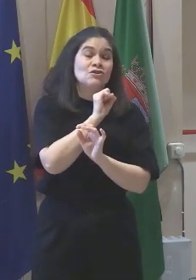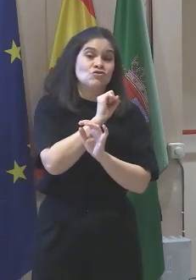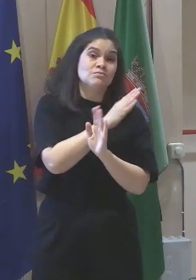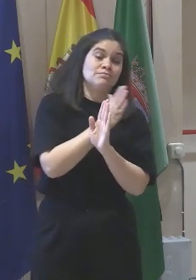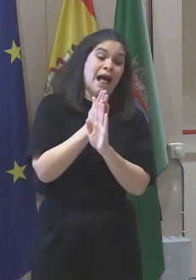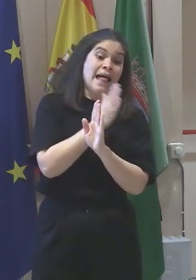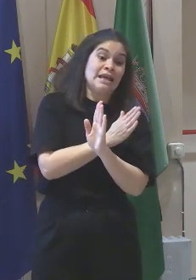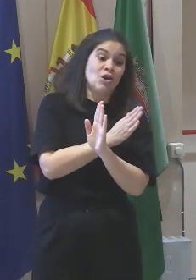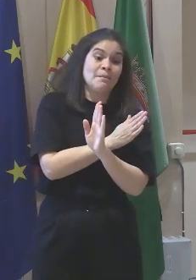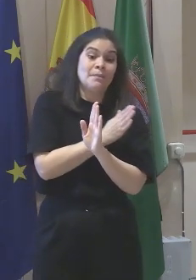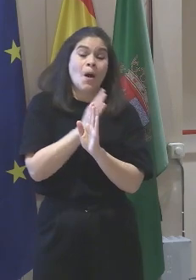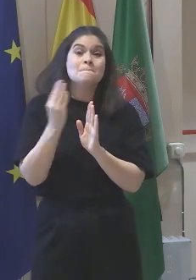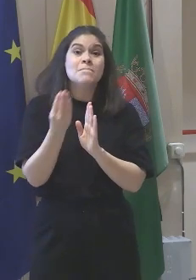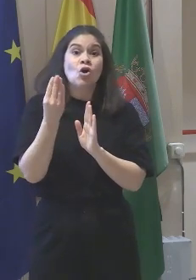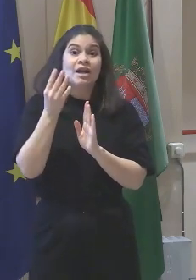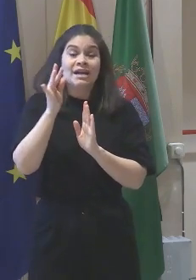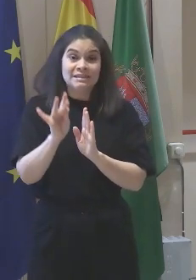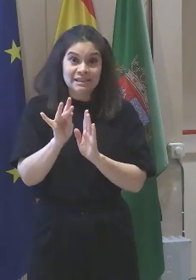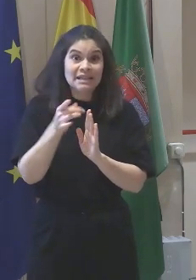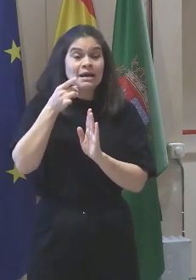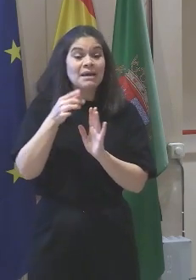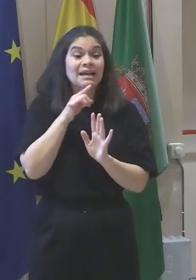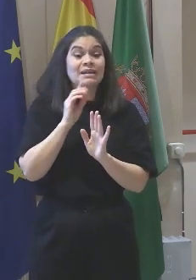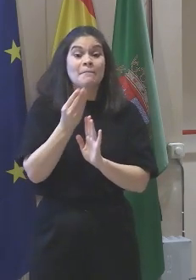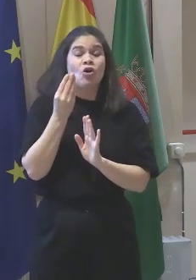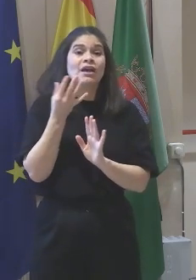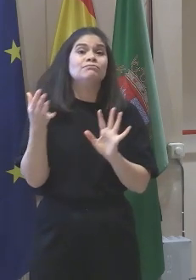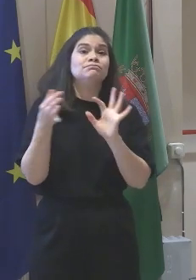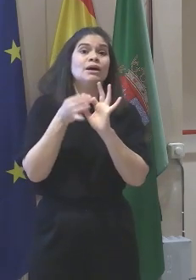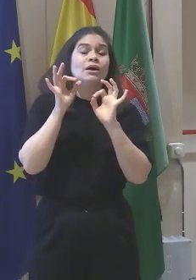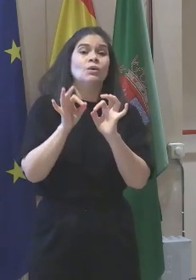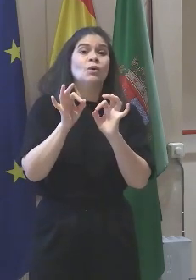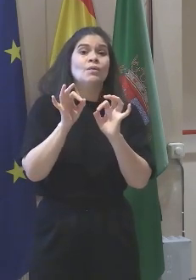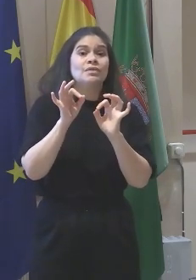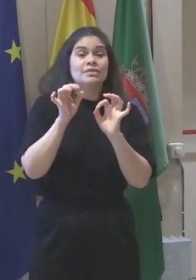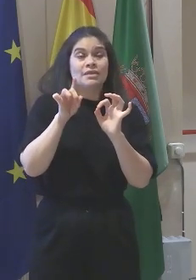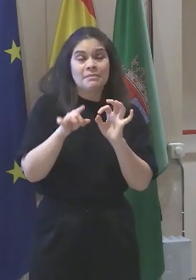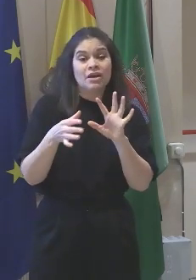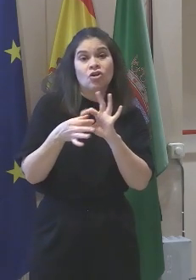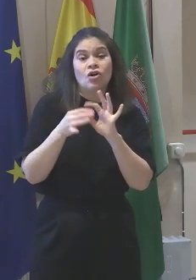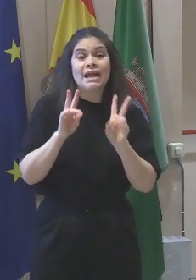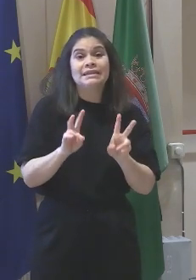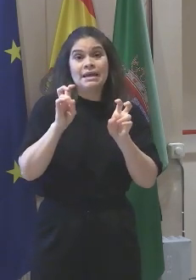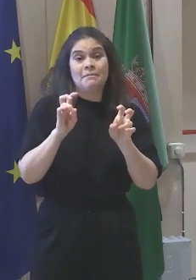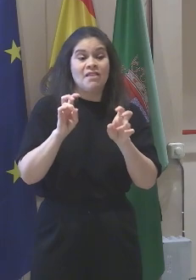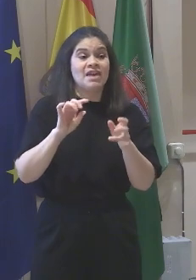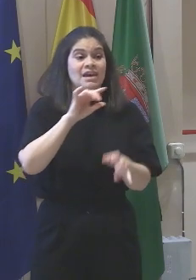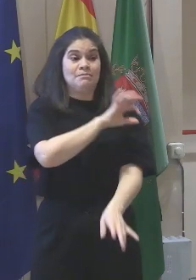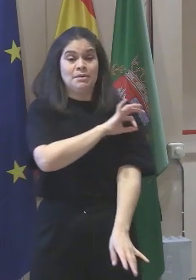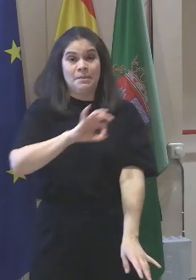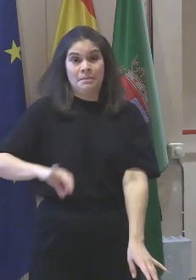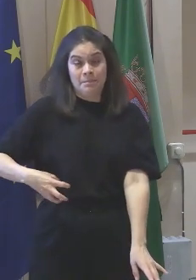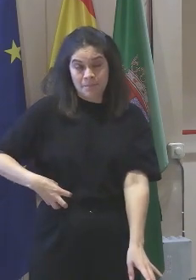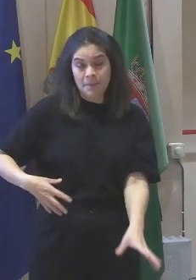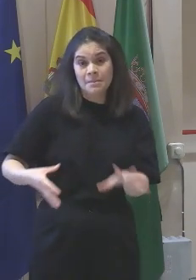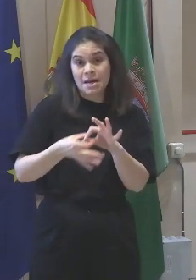que se relaciona con que en paralelo también ha habido la introducción de los sistemas híbridos de asa cerrada. Si